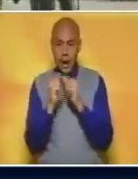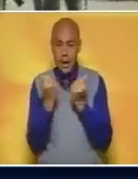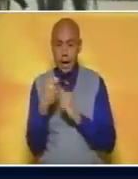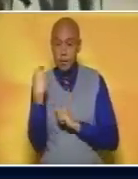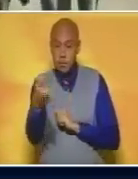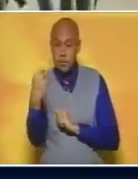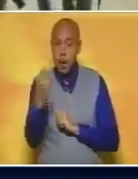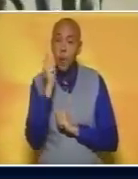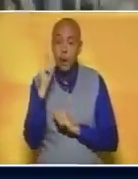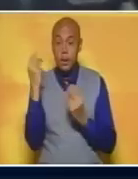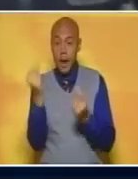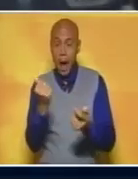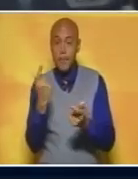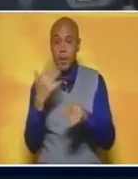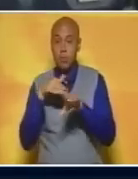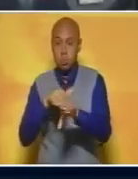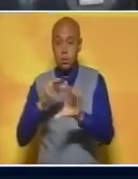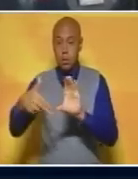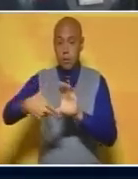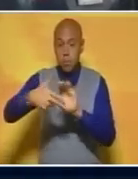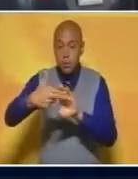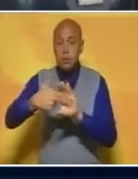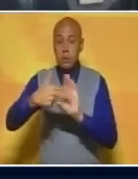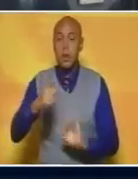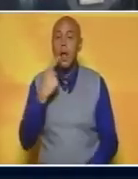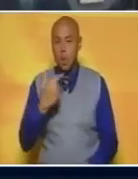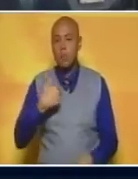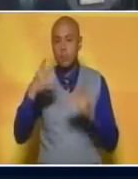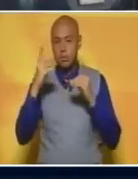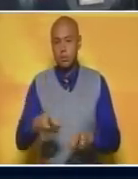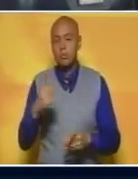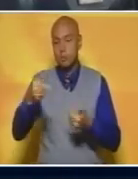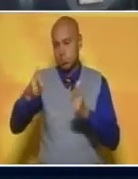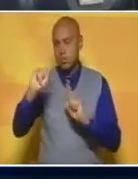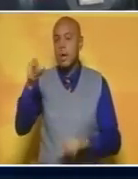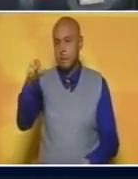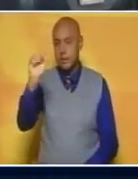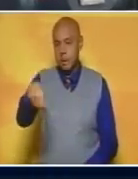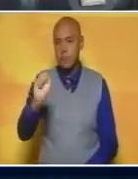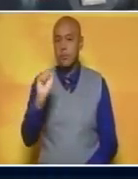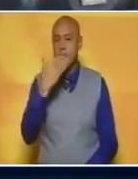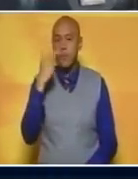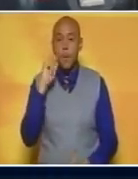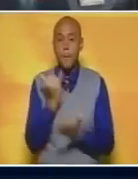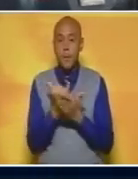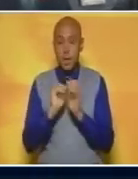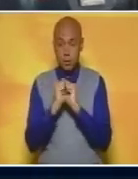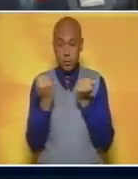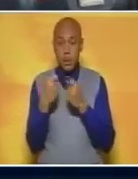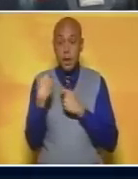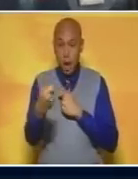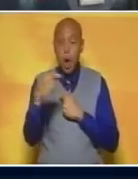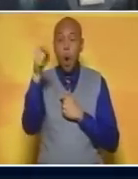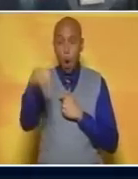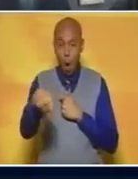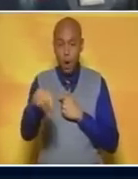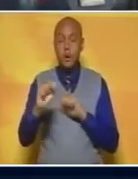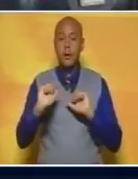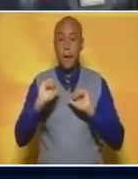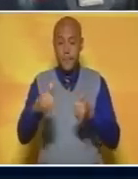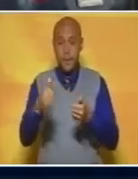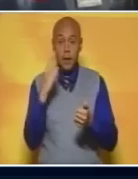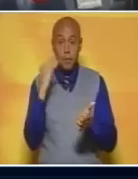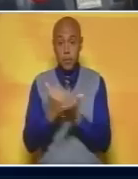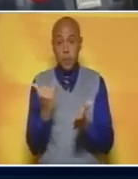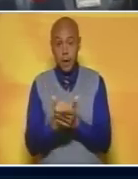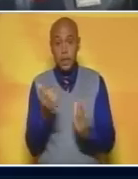para agilizar el proceso. Decidimos que sí se iba a tomar esa prueba y evidentemente hoy se dio a